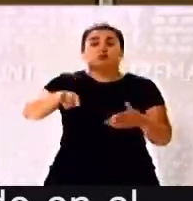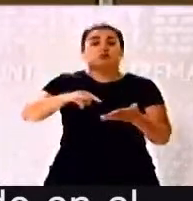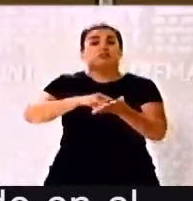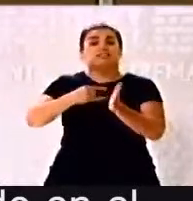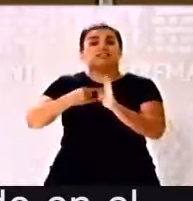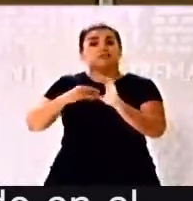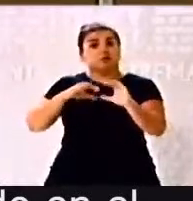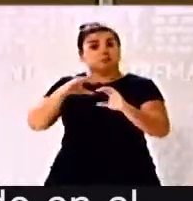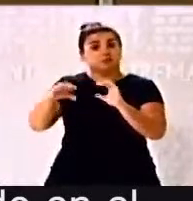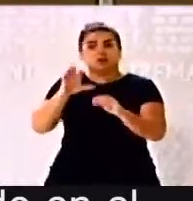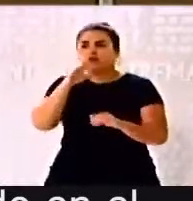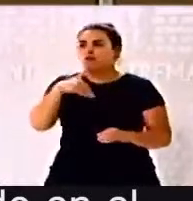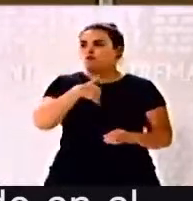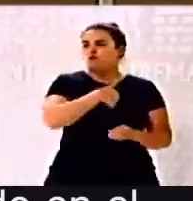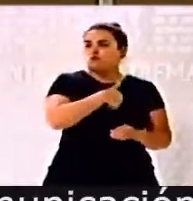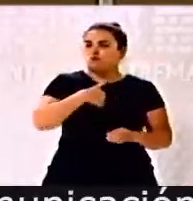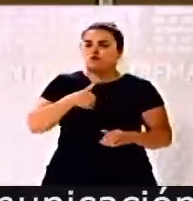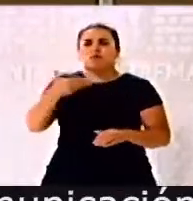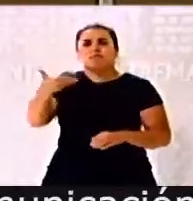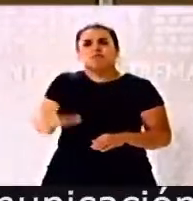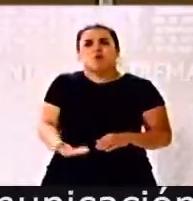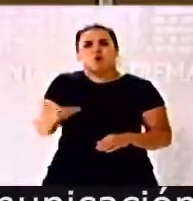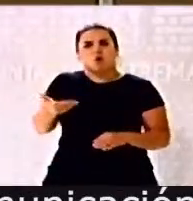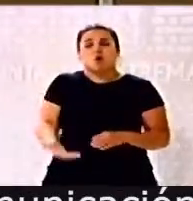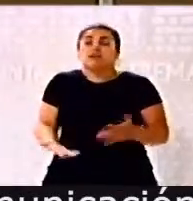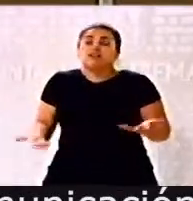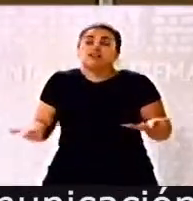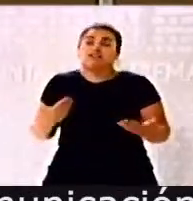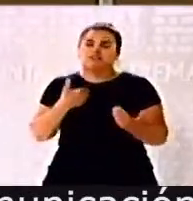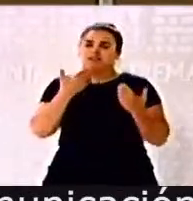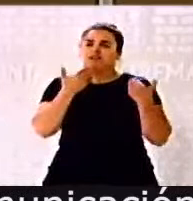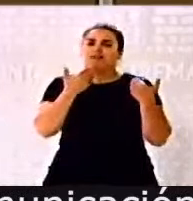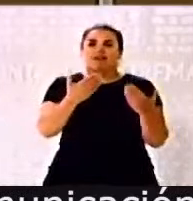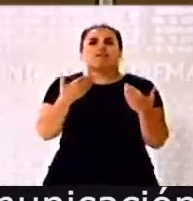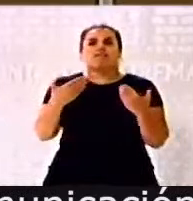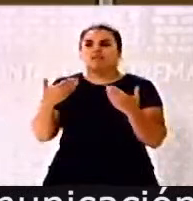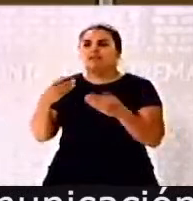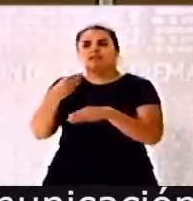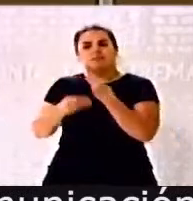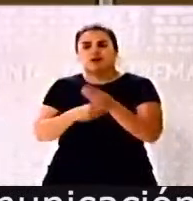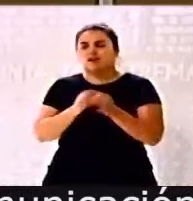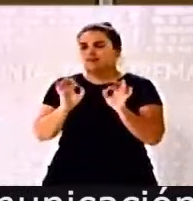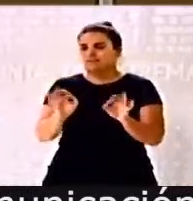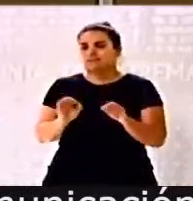comunicación, tienen un papel muy importante y se lo agradezco de todo corazón que así lo hagan.